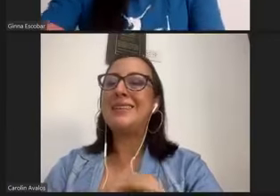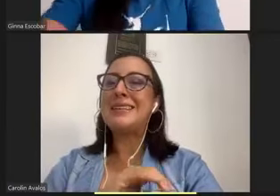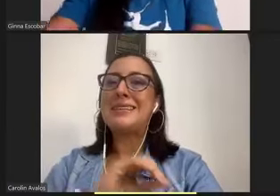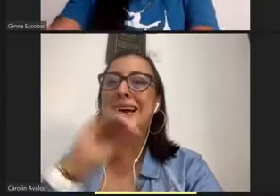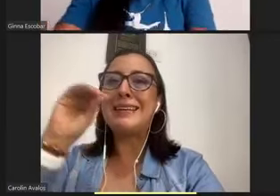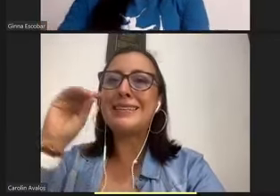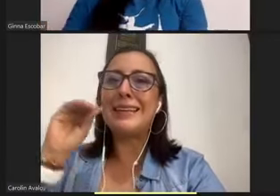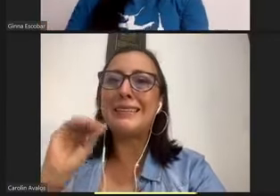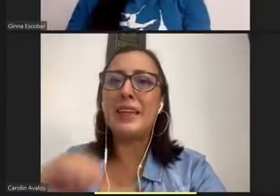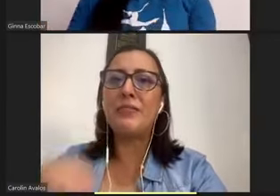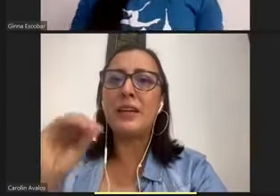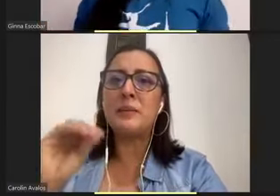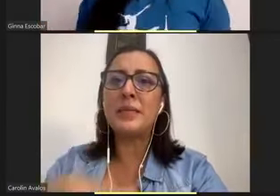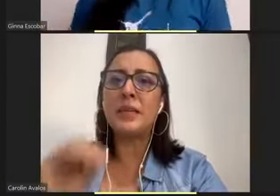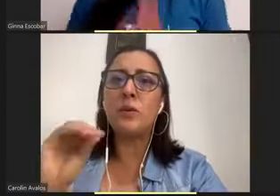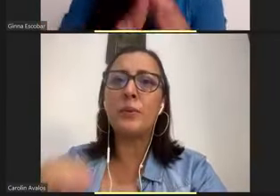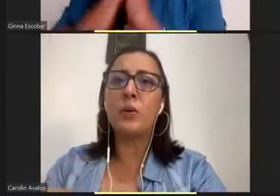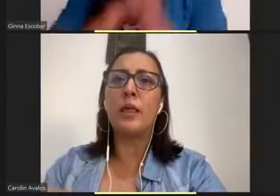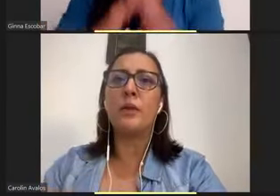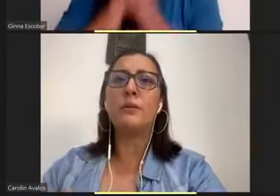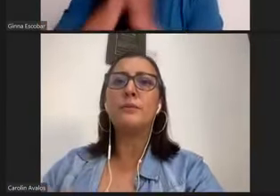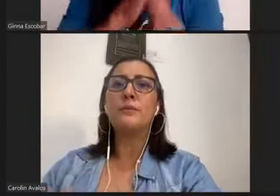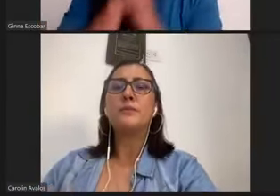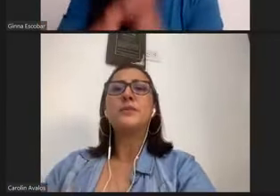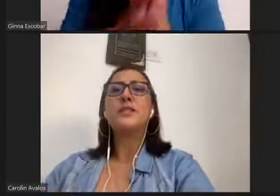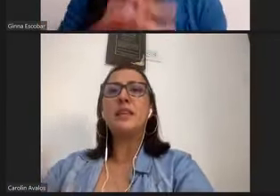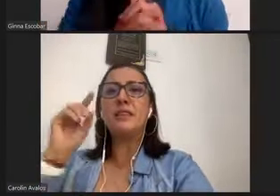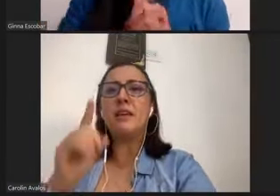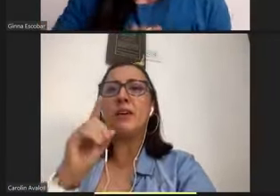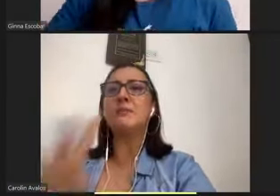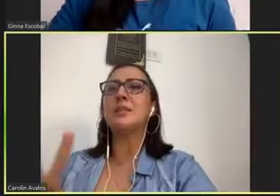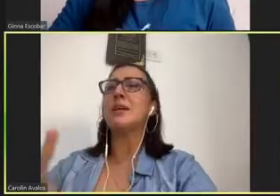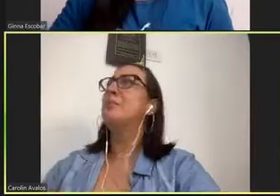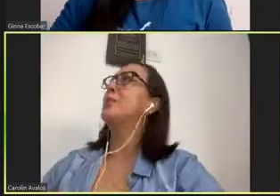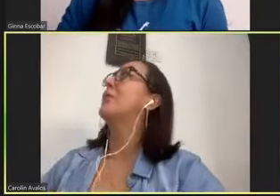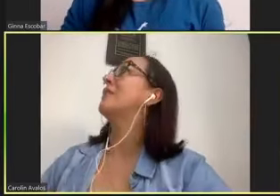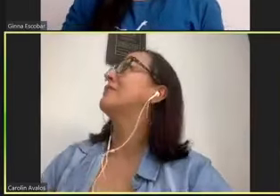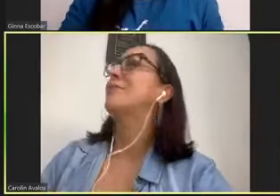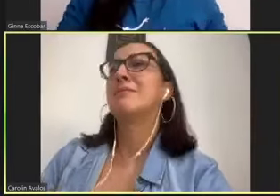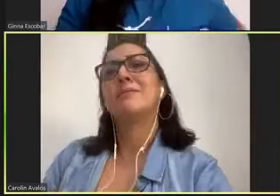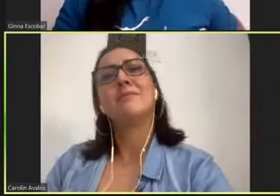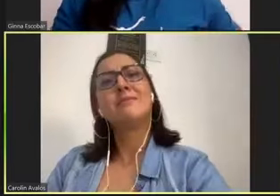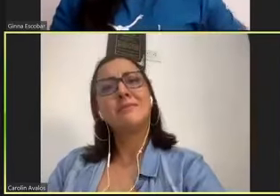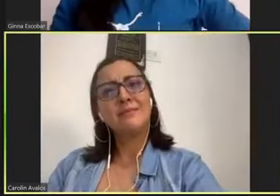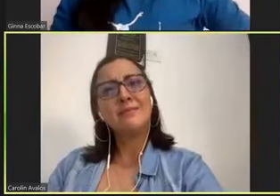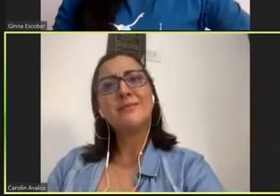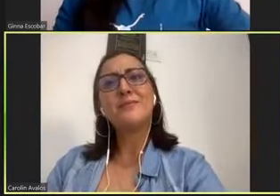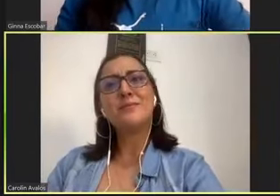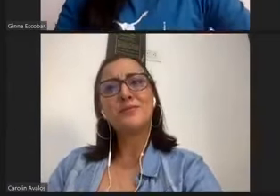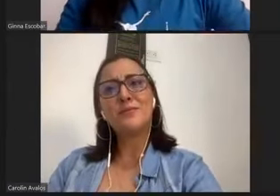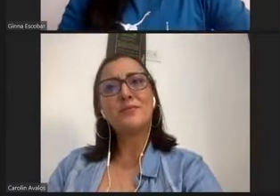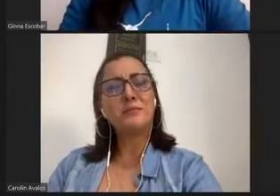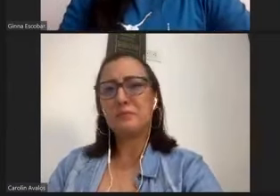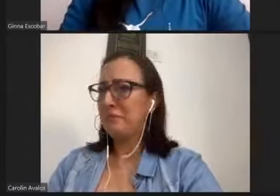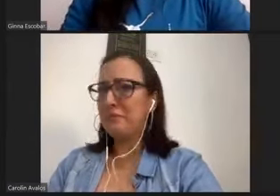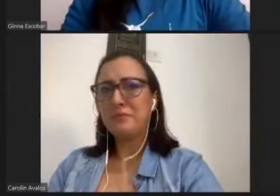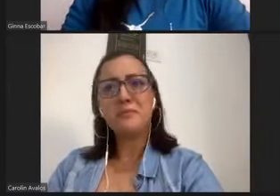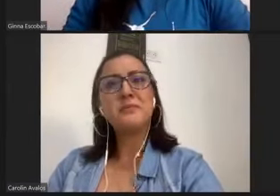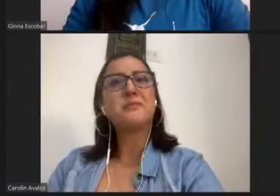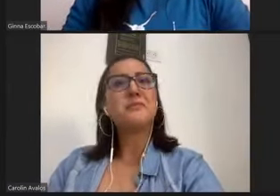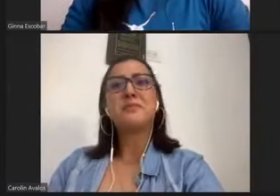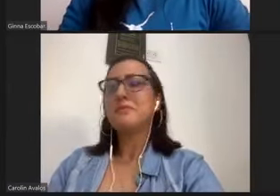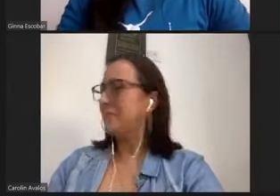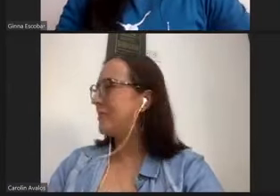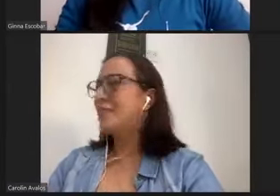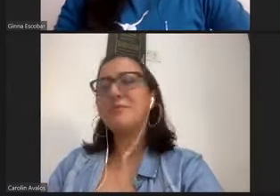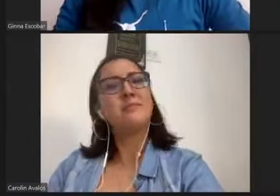está, pues. Está científicamente comprobado. Científicamente comprobado. No somos Jorge Barón, no damos patadita de la buena suerte,